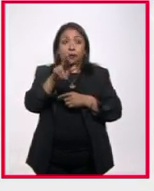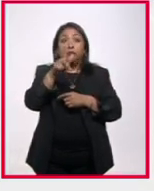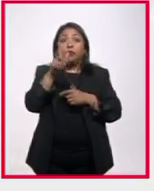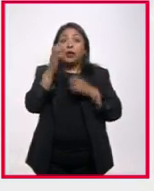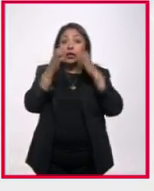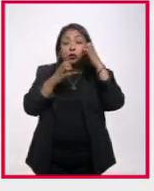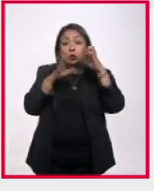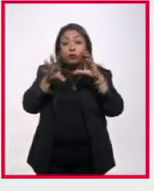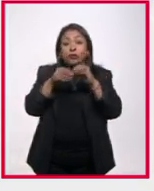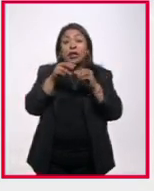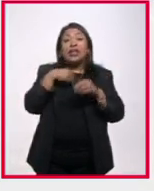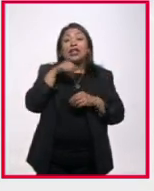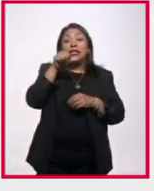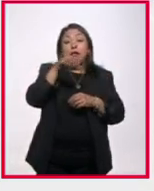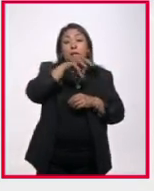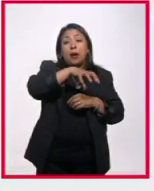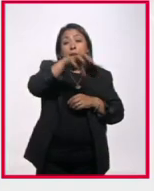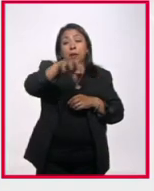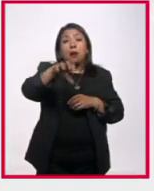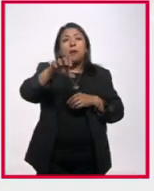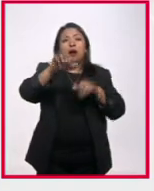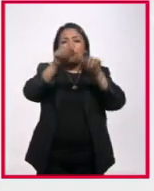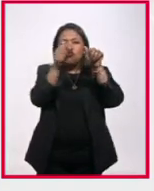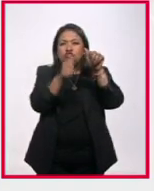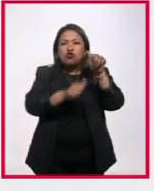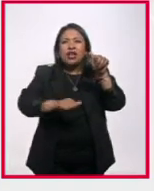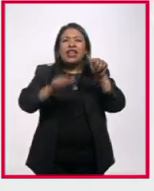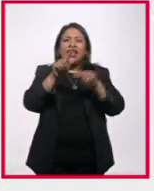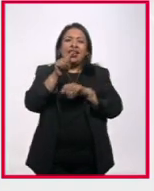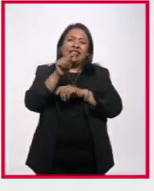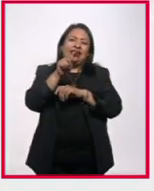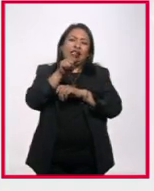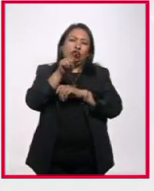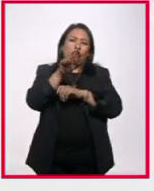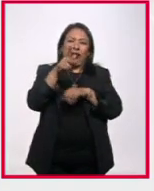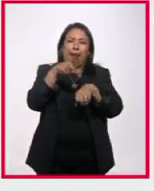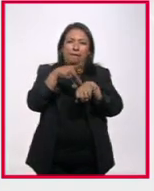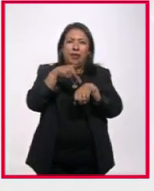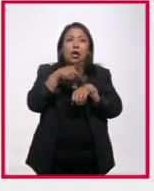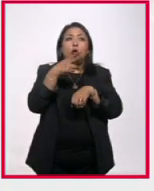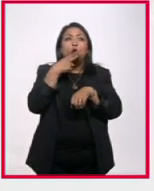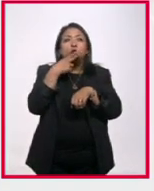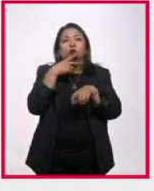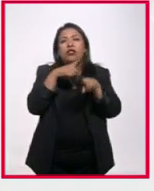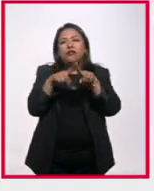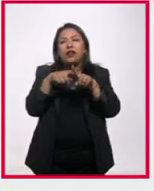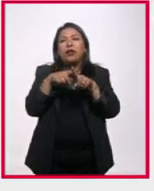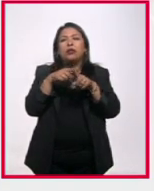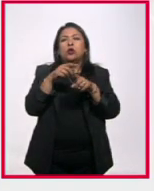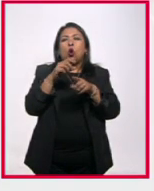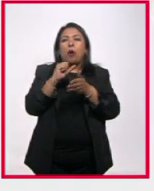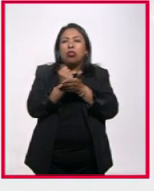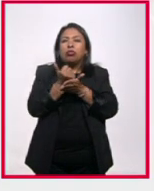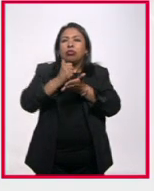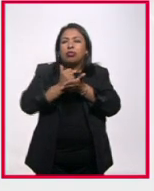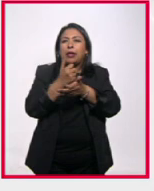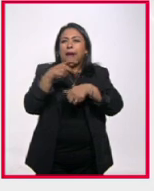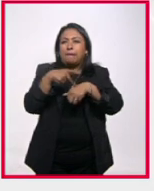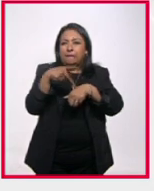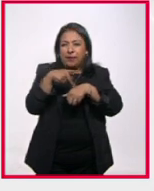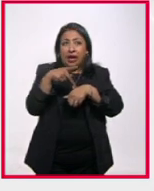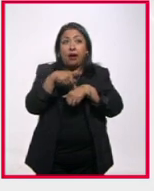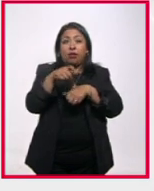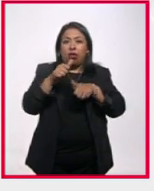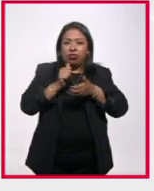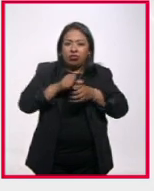muestra está integrada por 16 piezas labradas en tezontle, en las que se evocan elementos utilitarios como metates y molcajetes, a los